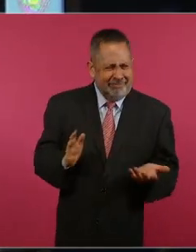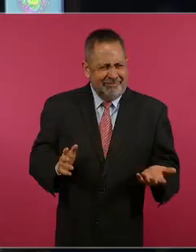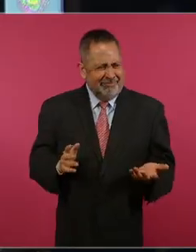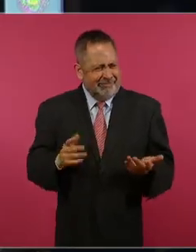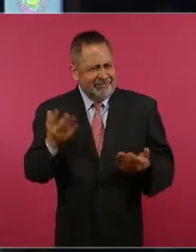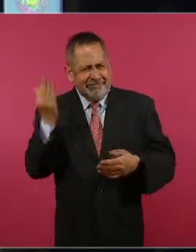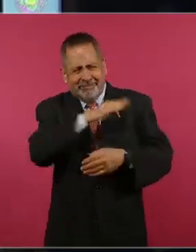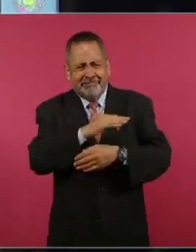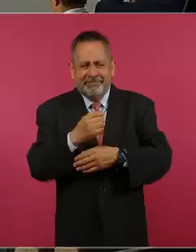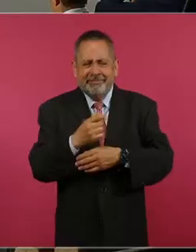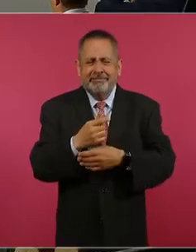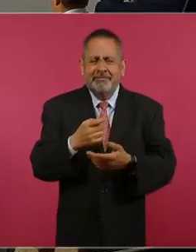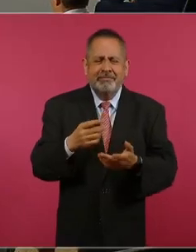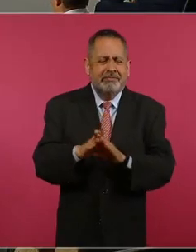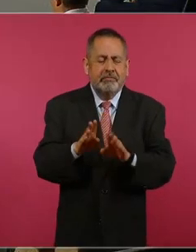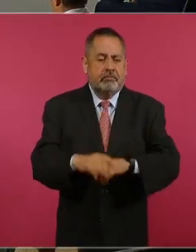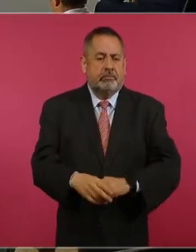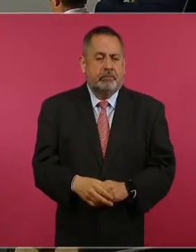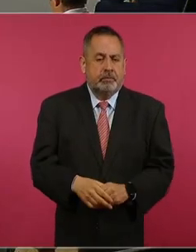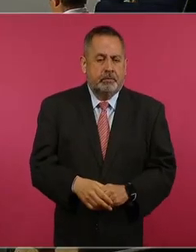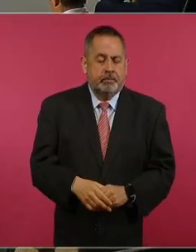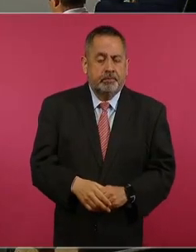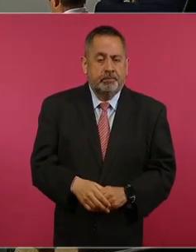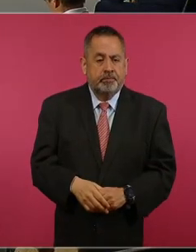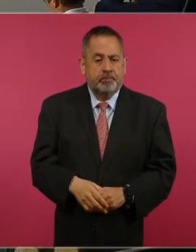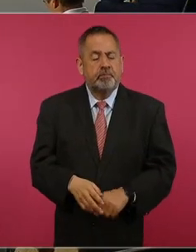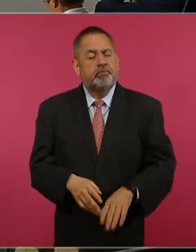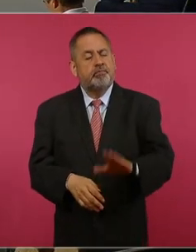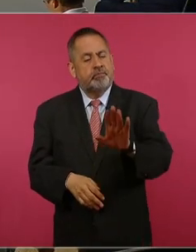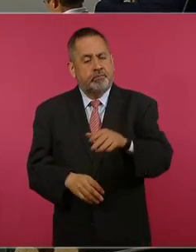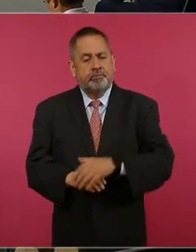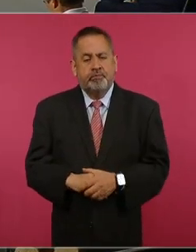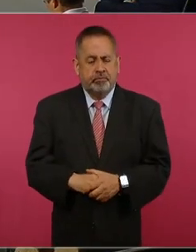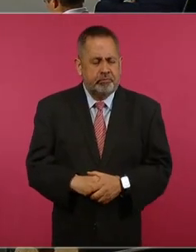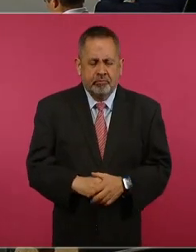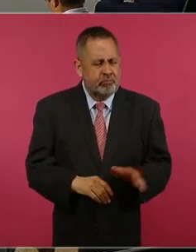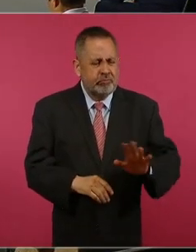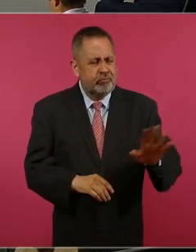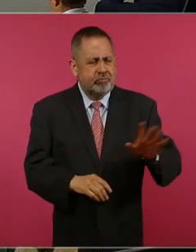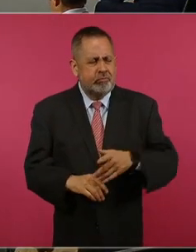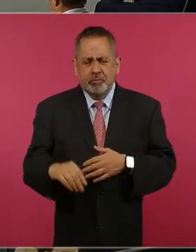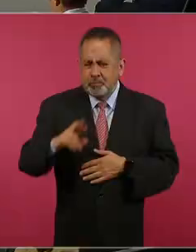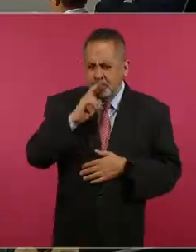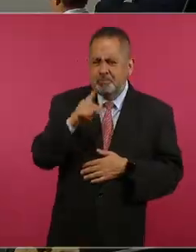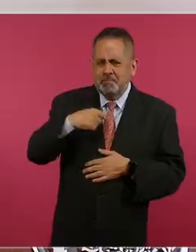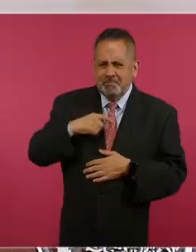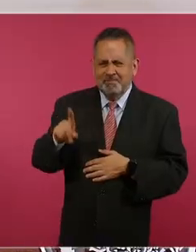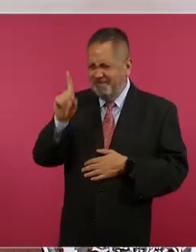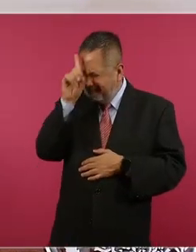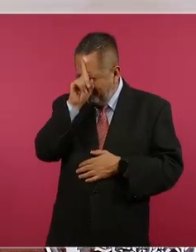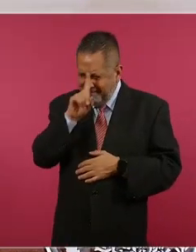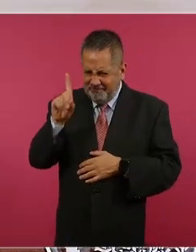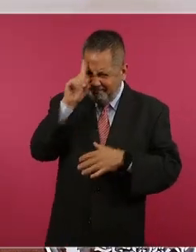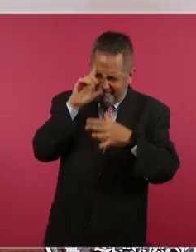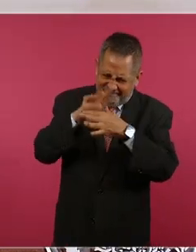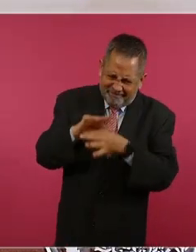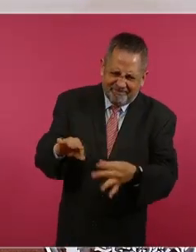la comunicación. Yo soy más partidario de crear conciencia en la gente.